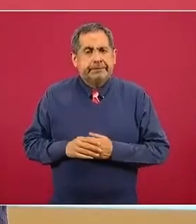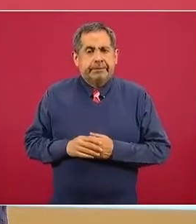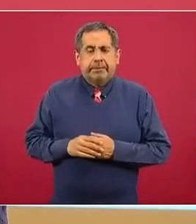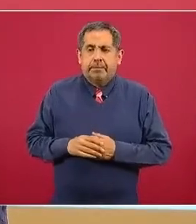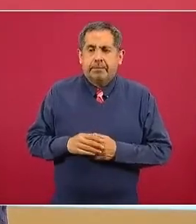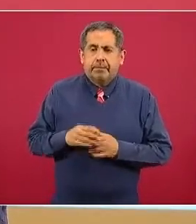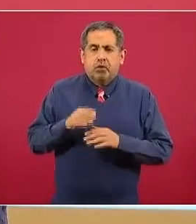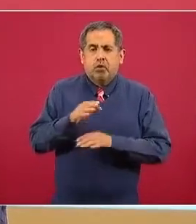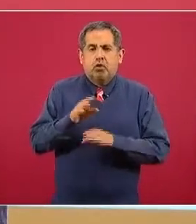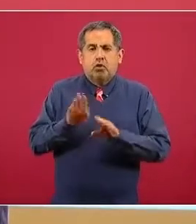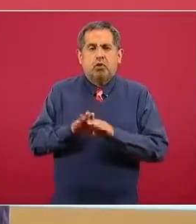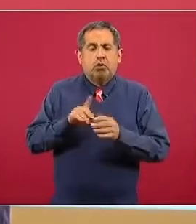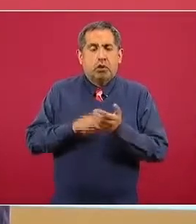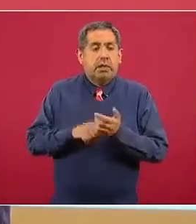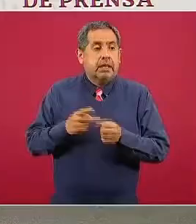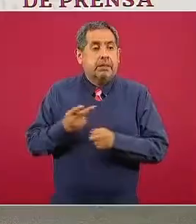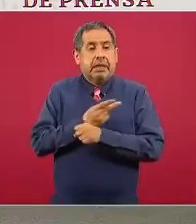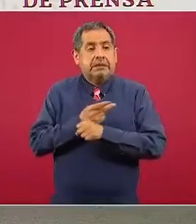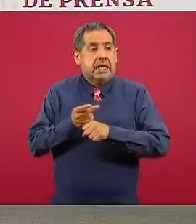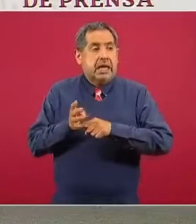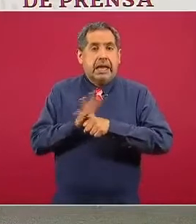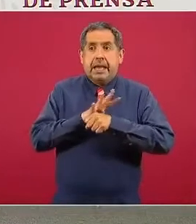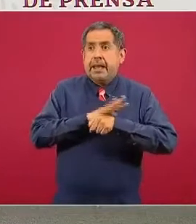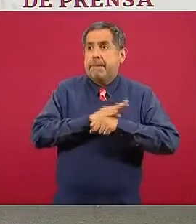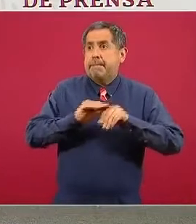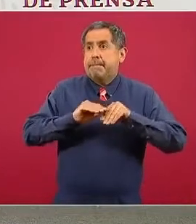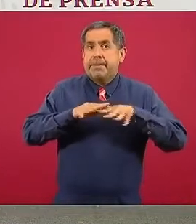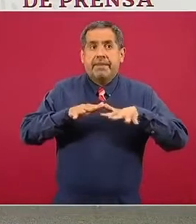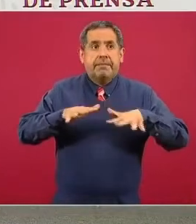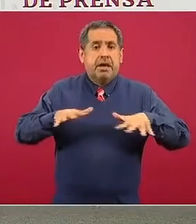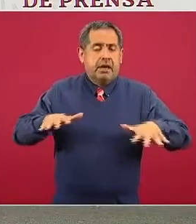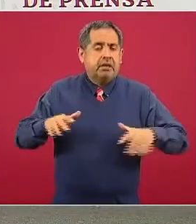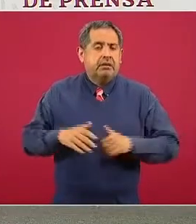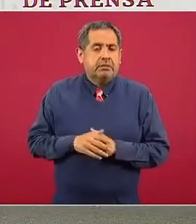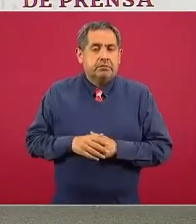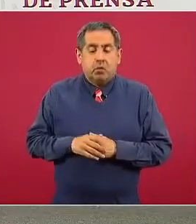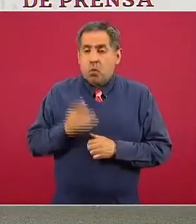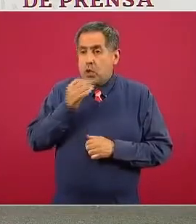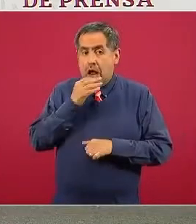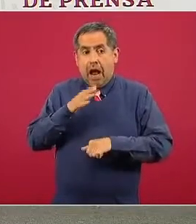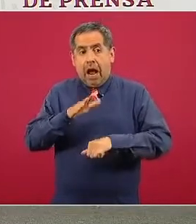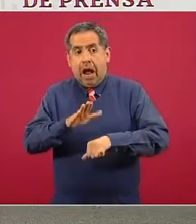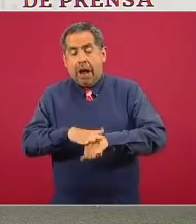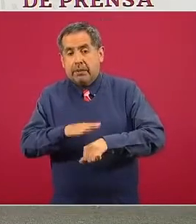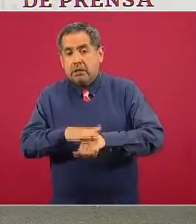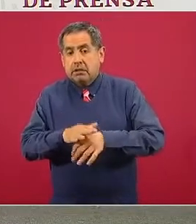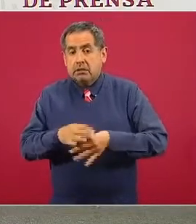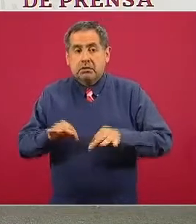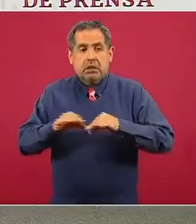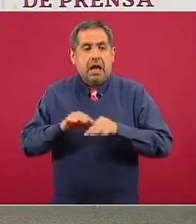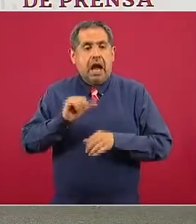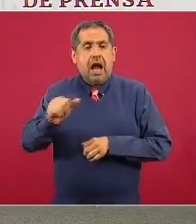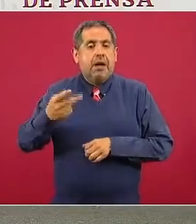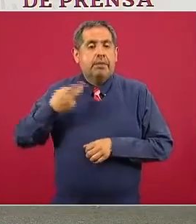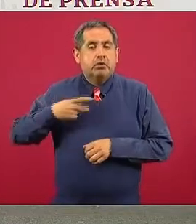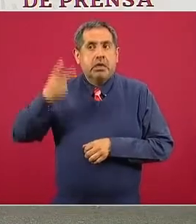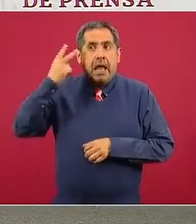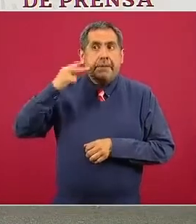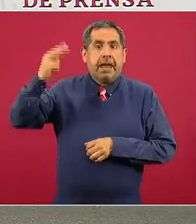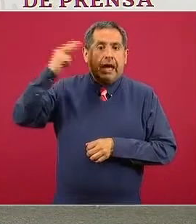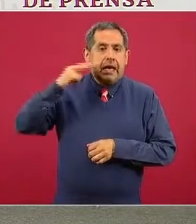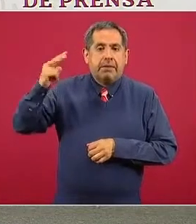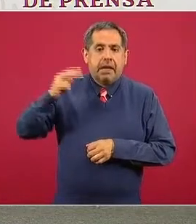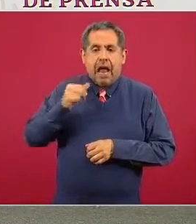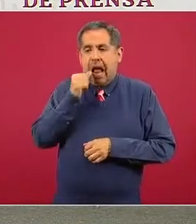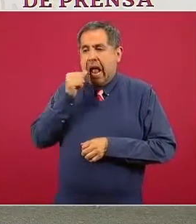básicamente lo que está ocurriendo con la epidemia. Vamos a comentar sobre un aviso epidemiológico a viajeros. Lo traíamos